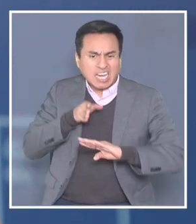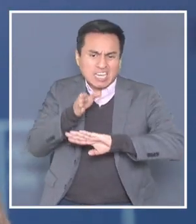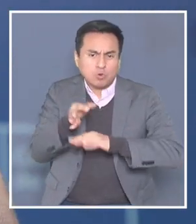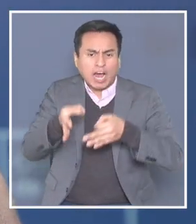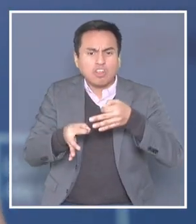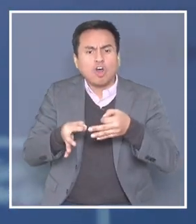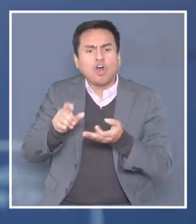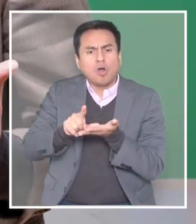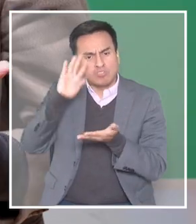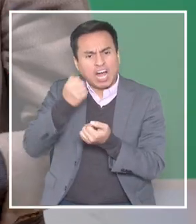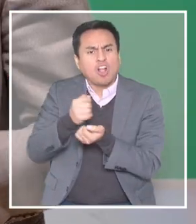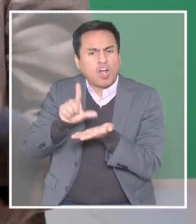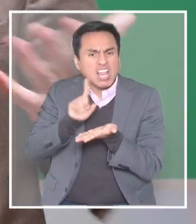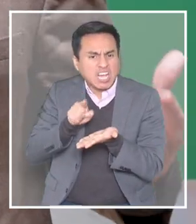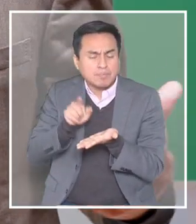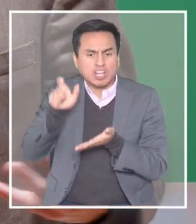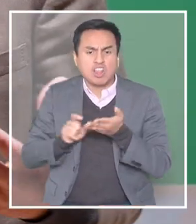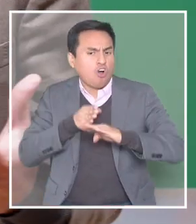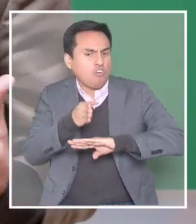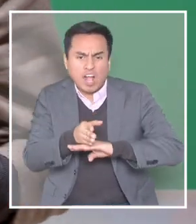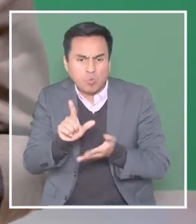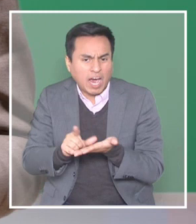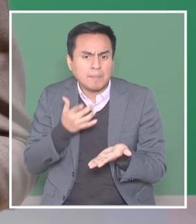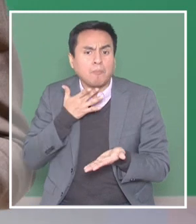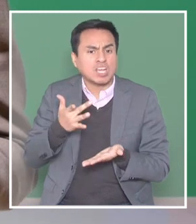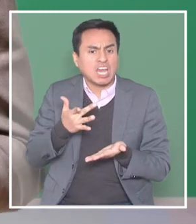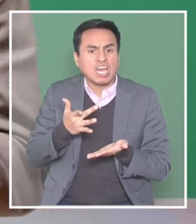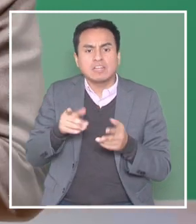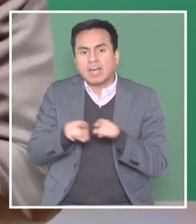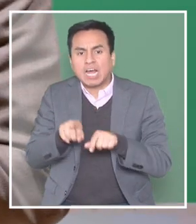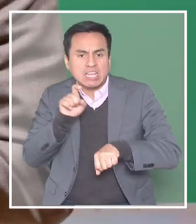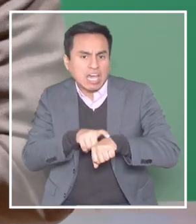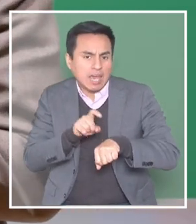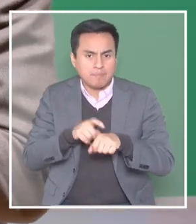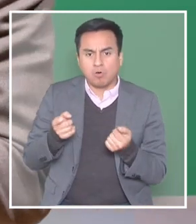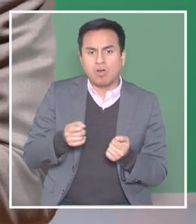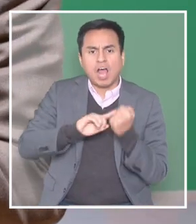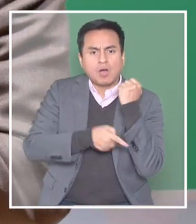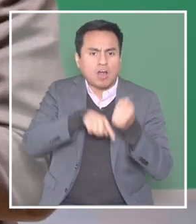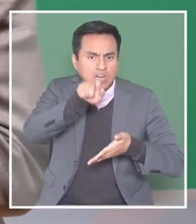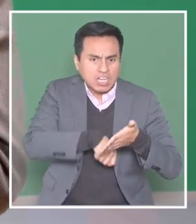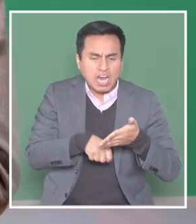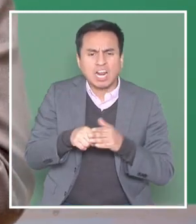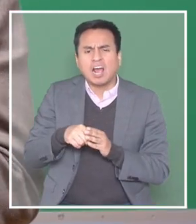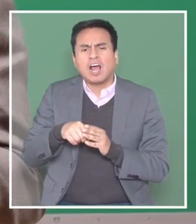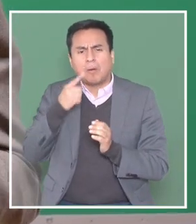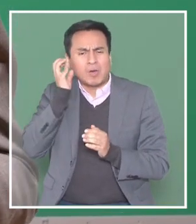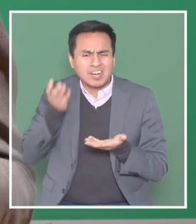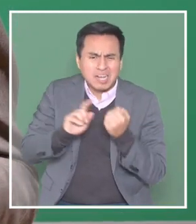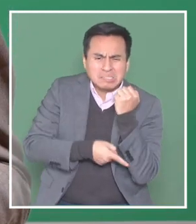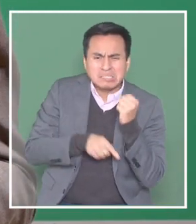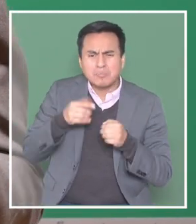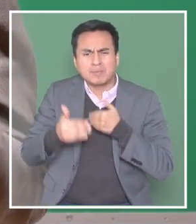ir a un juzgado de policía local. Y las personas no van al juzgado de policía local porque les involucra tiempo, contratar a un abogado o un abogado, e